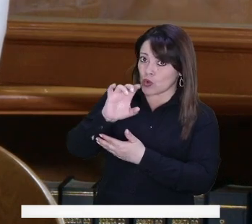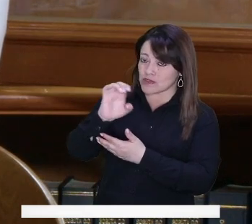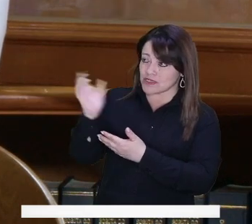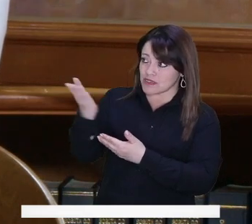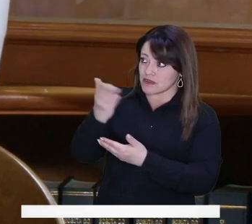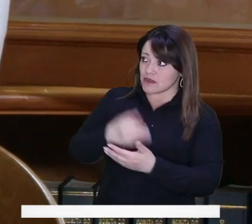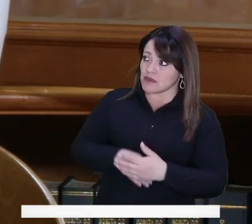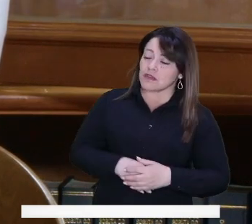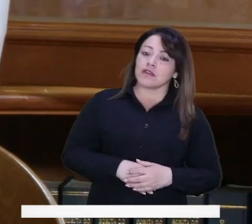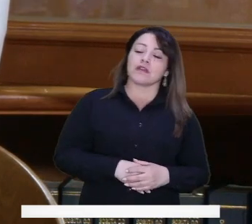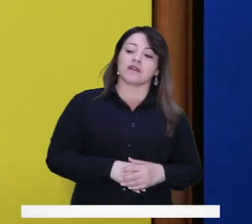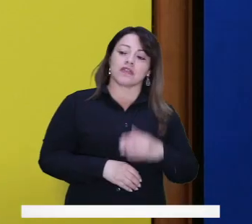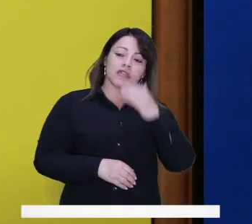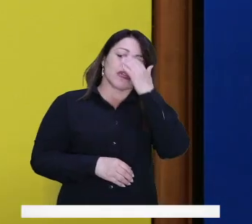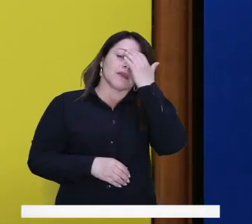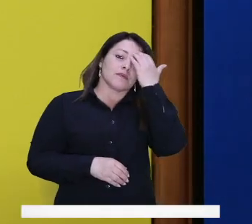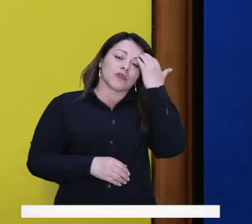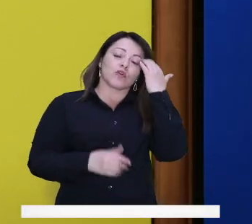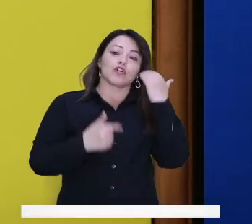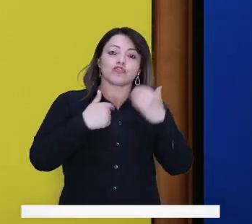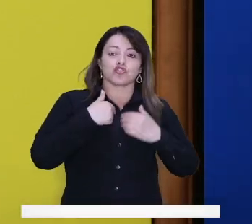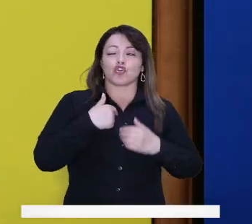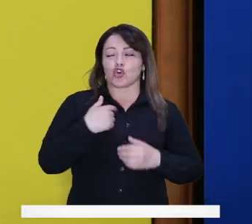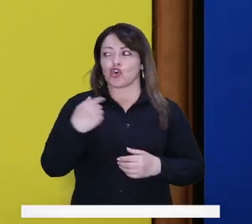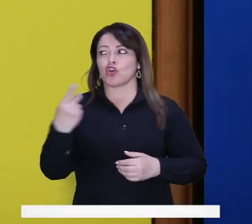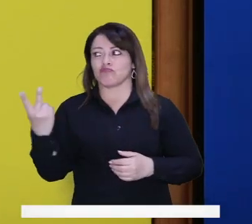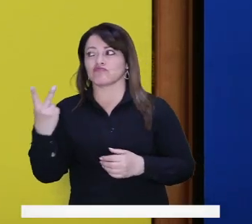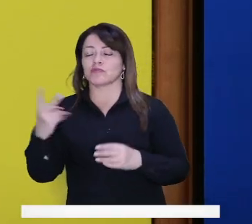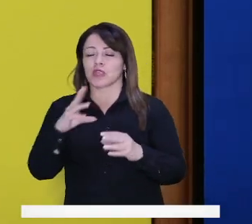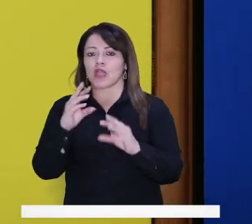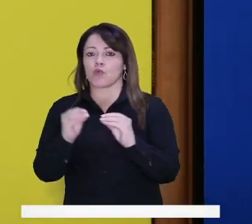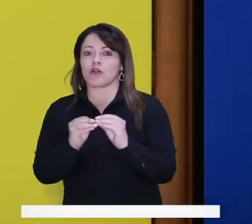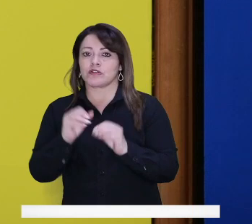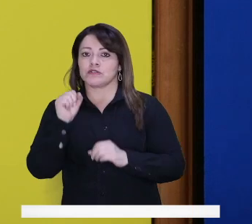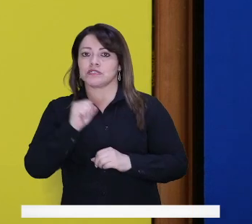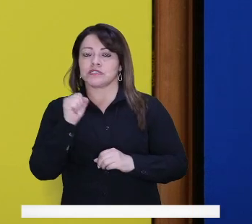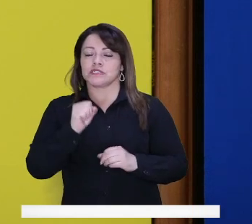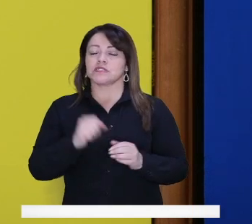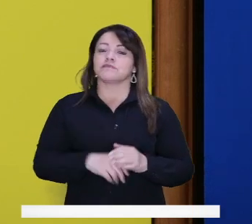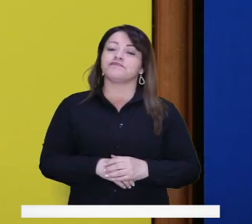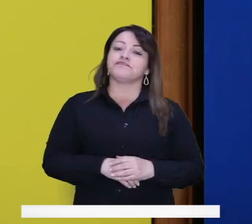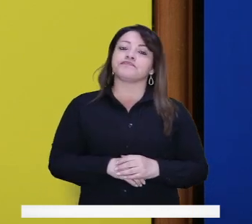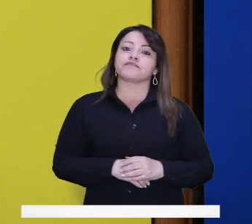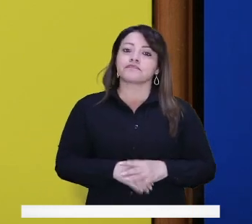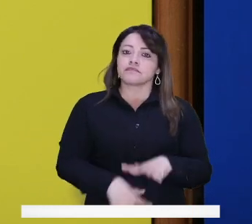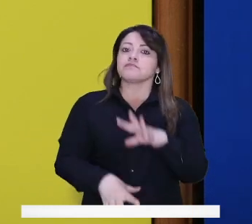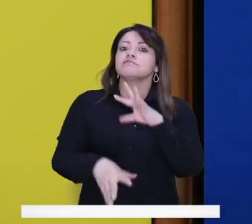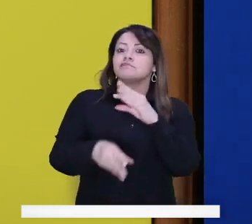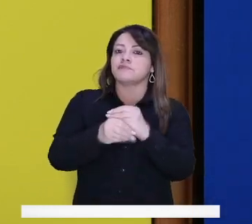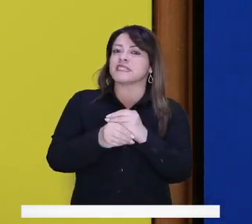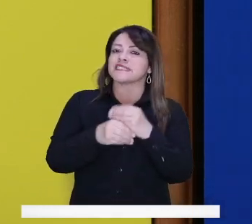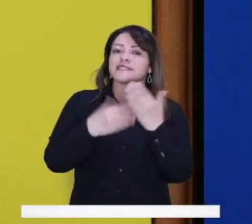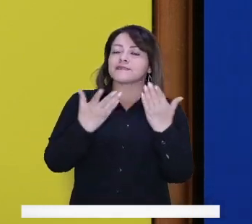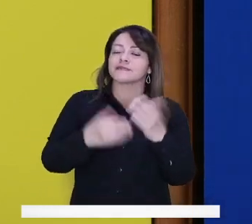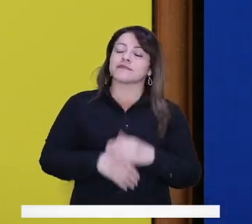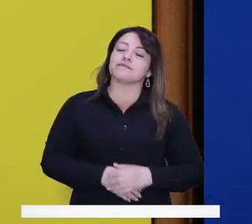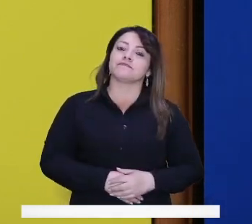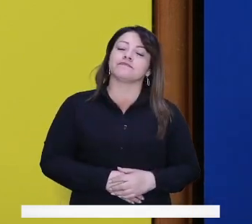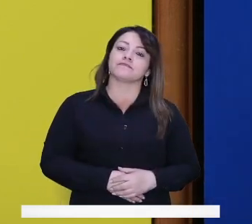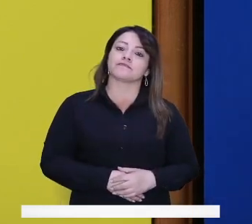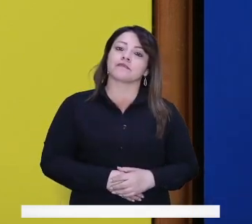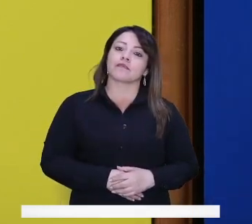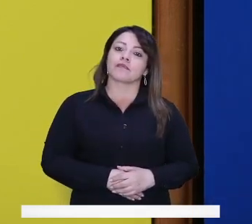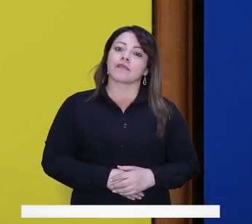haciendo el concejal José? No, pues yo estoy radicalmente de acuerdo y quisiera también, digamos, complementar del siguiente